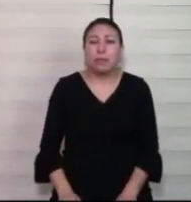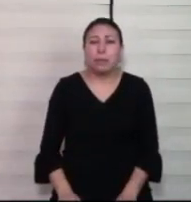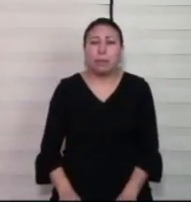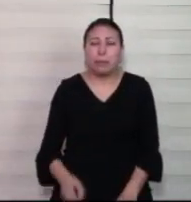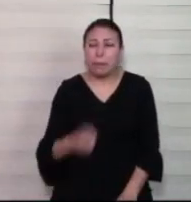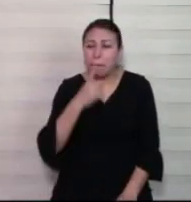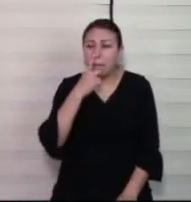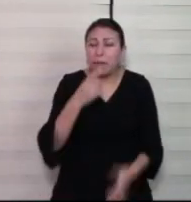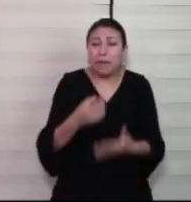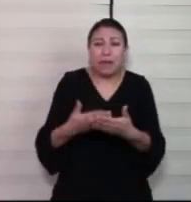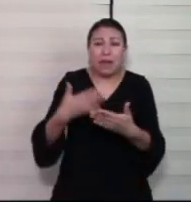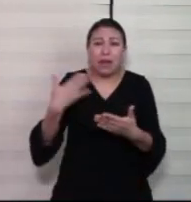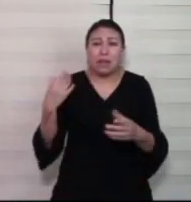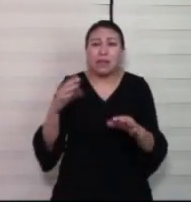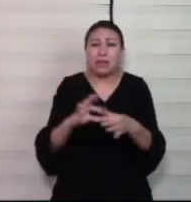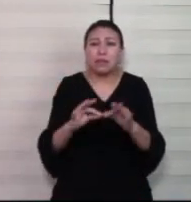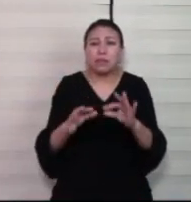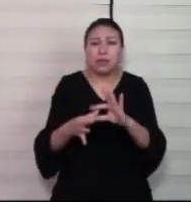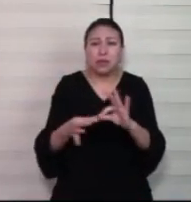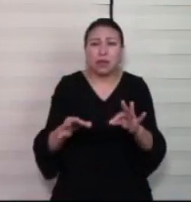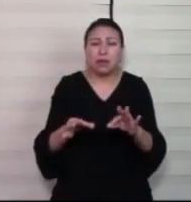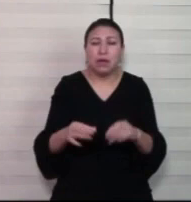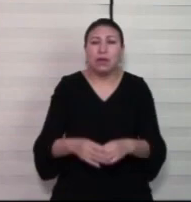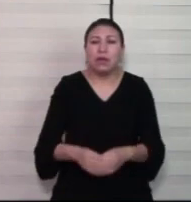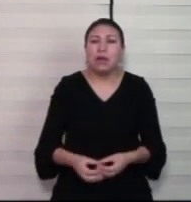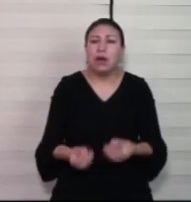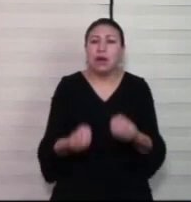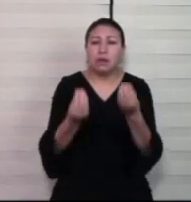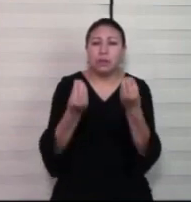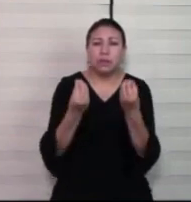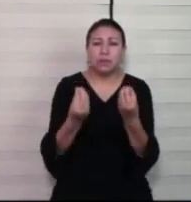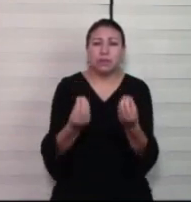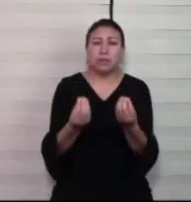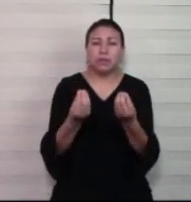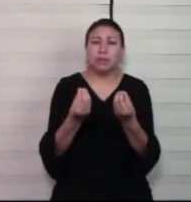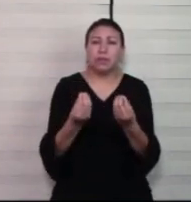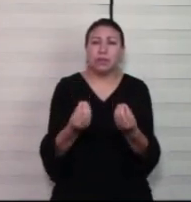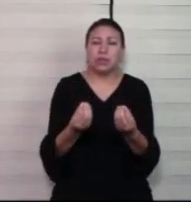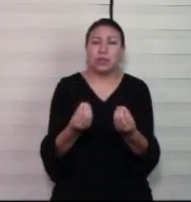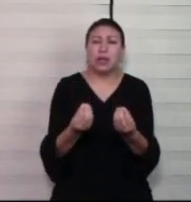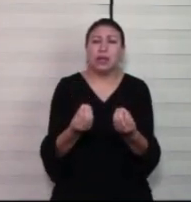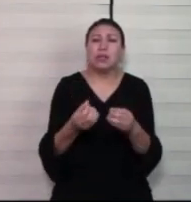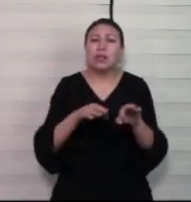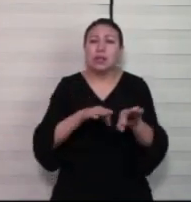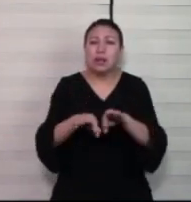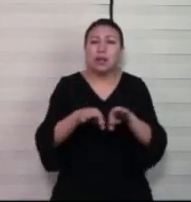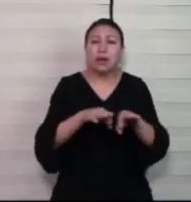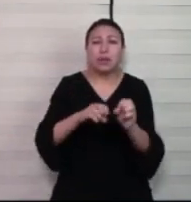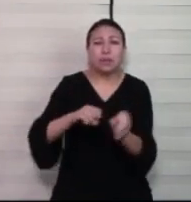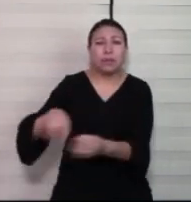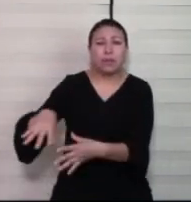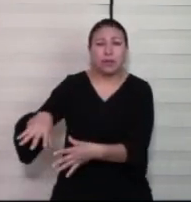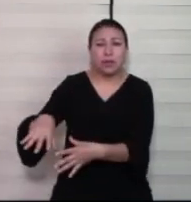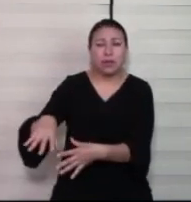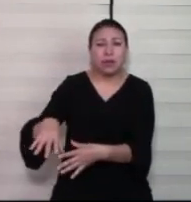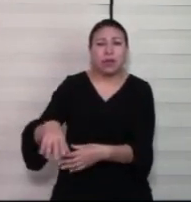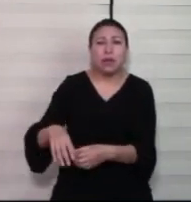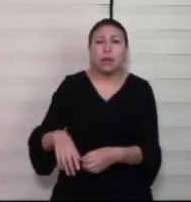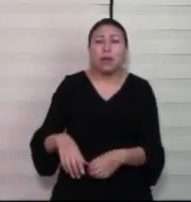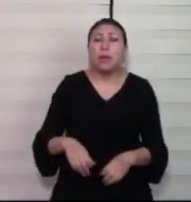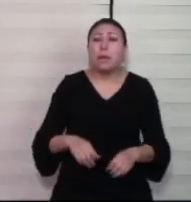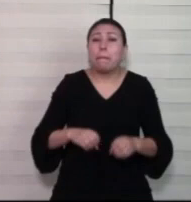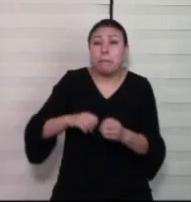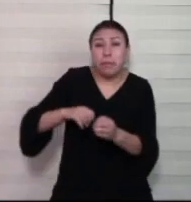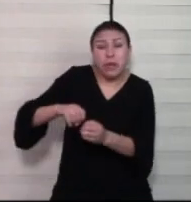Decía en otra ocasión, hay muchos que perdieron su empleo, pero perdieron